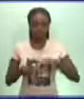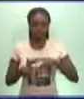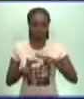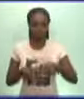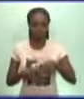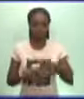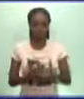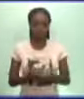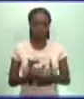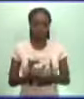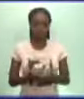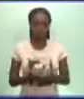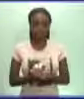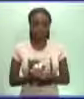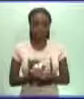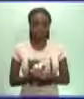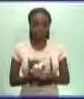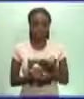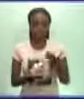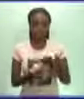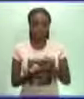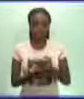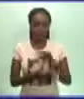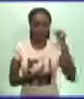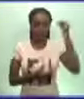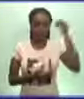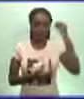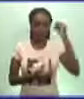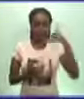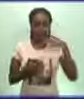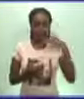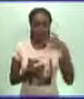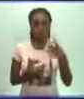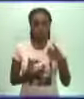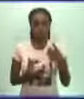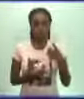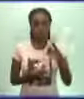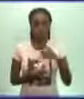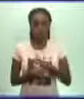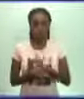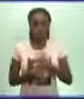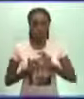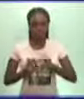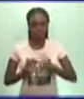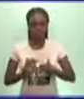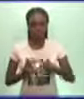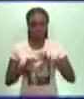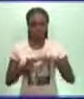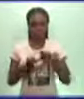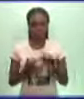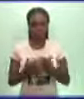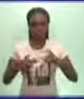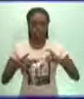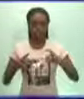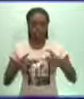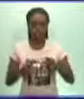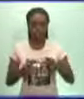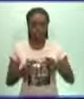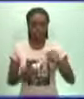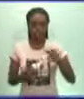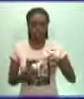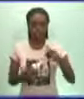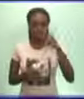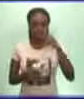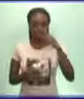Habana. Ahora, para continuar reflexionando sobre la importancia de la literatura y convencido de que regresarás una vez más a la